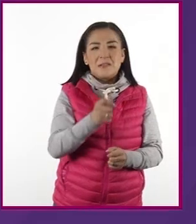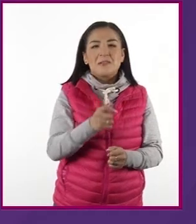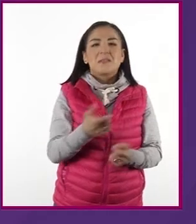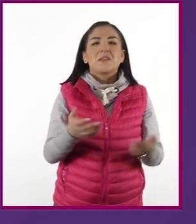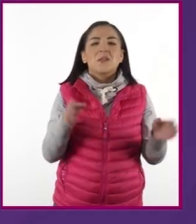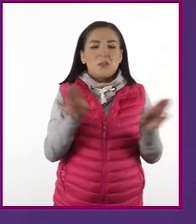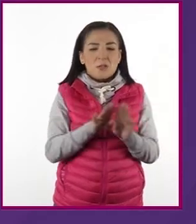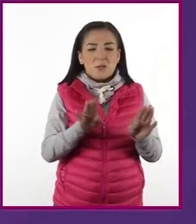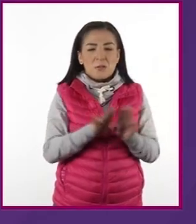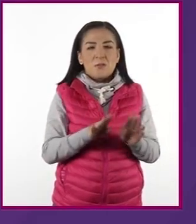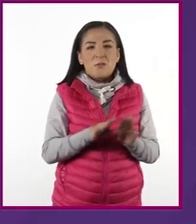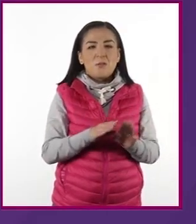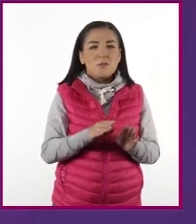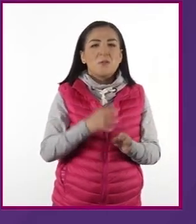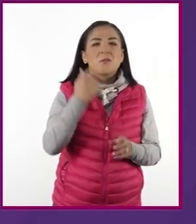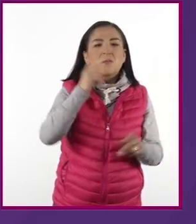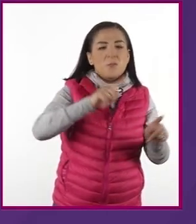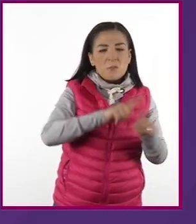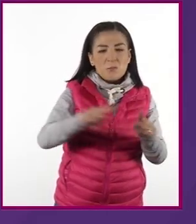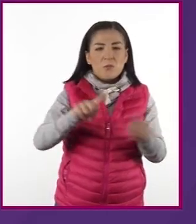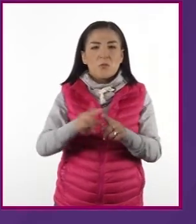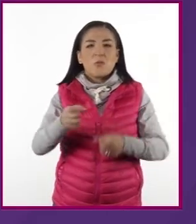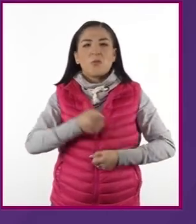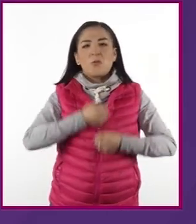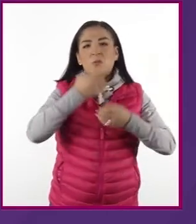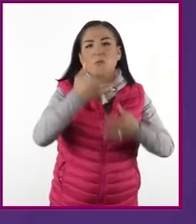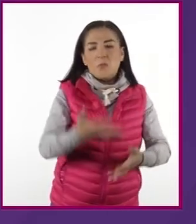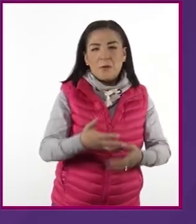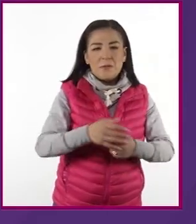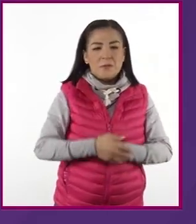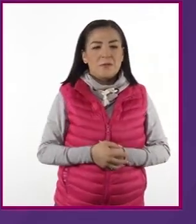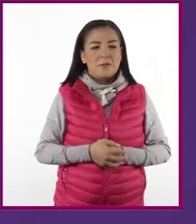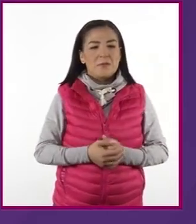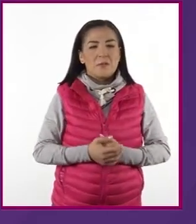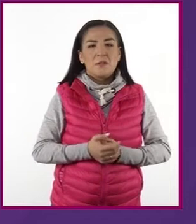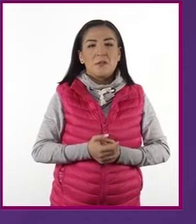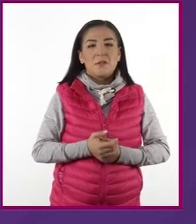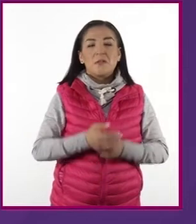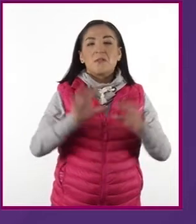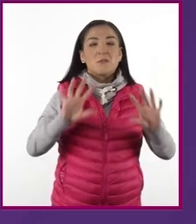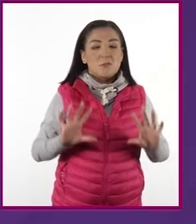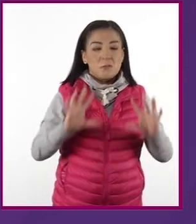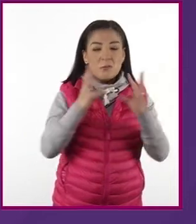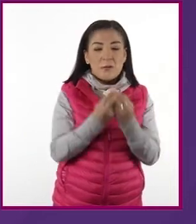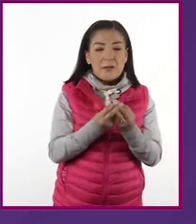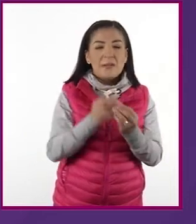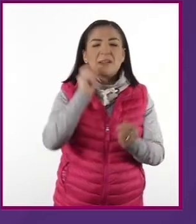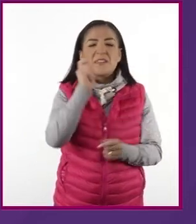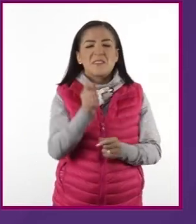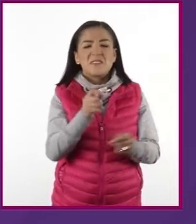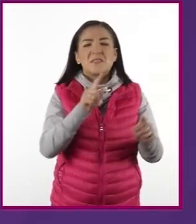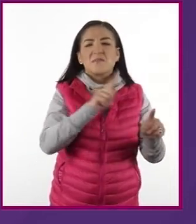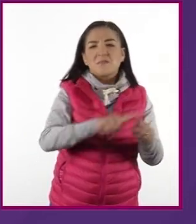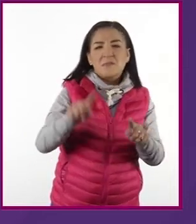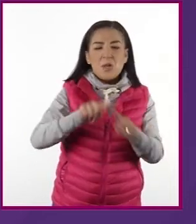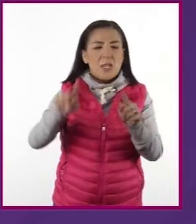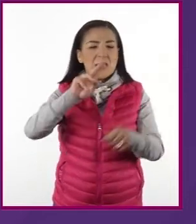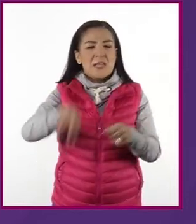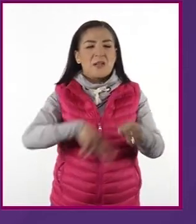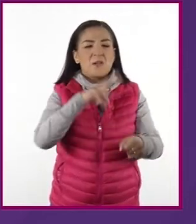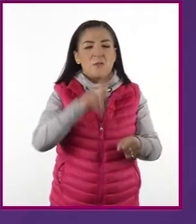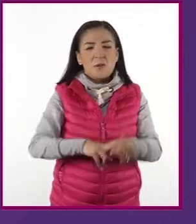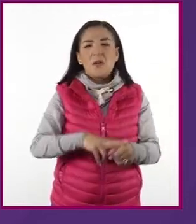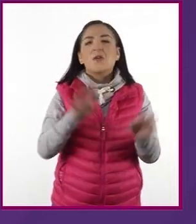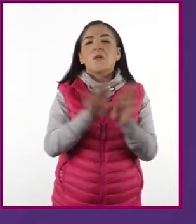los cuentos. Con un conjunto tan heterogéneo, es natural que exista una notable